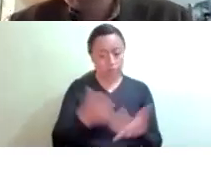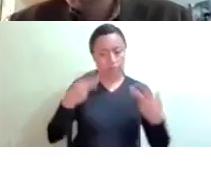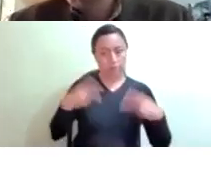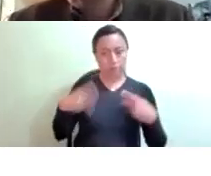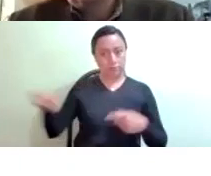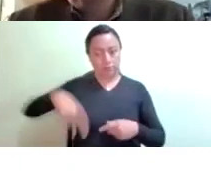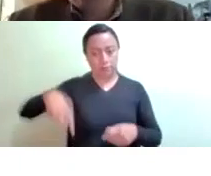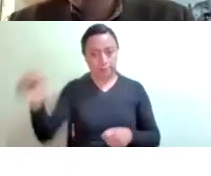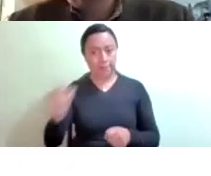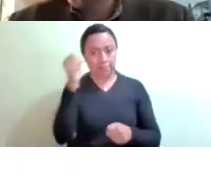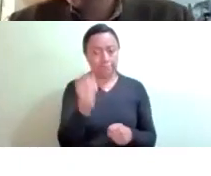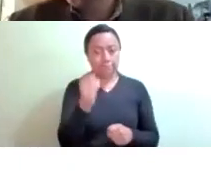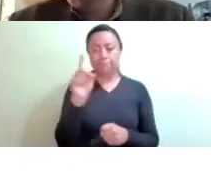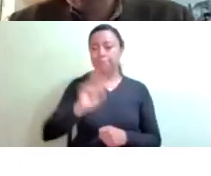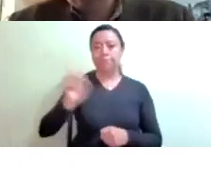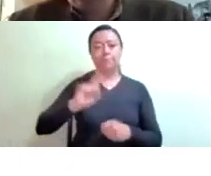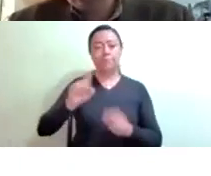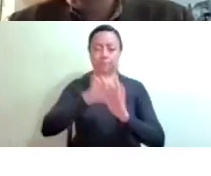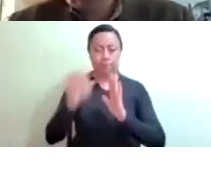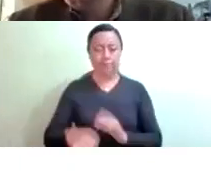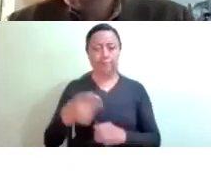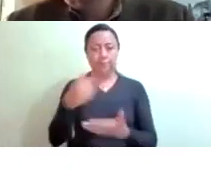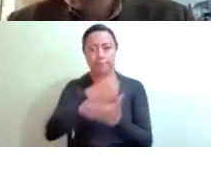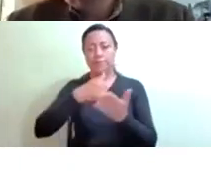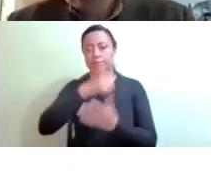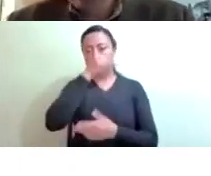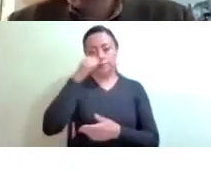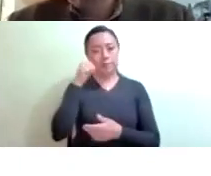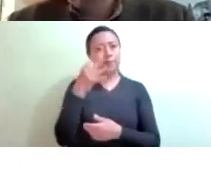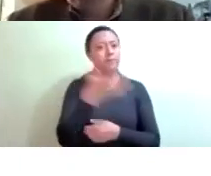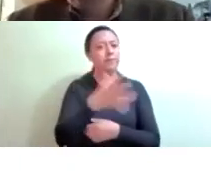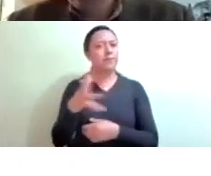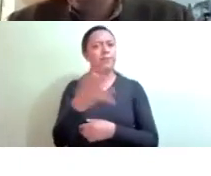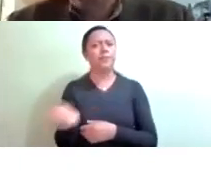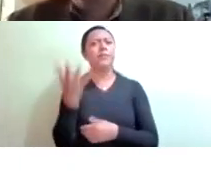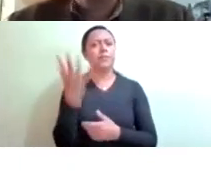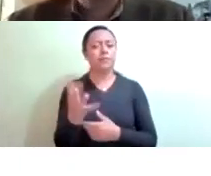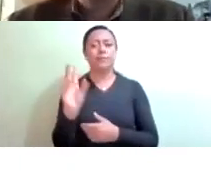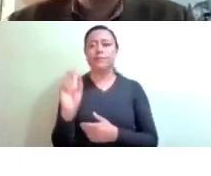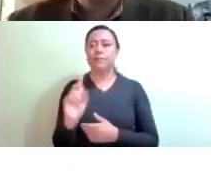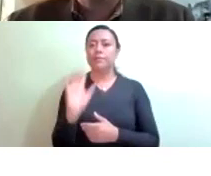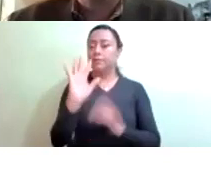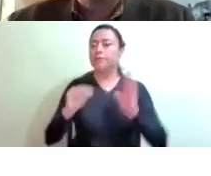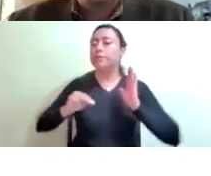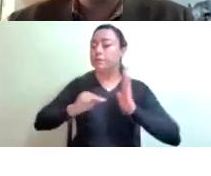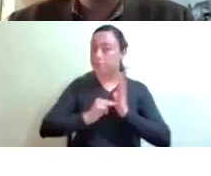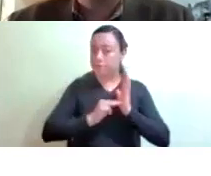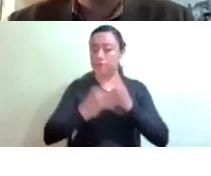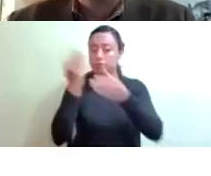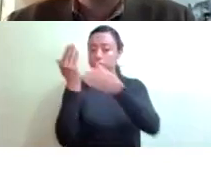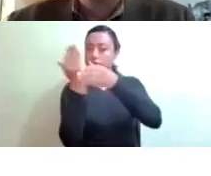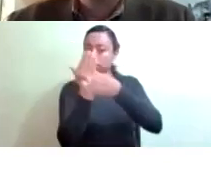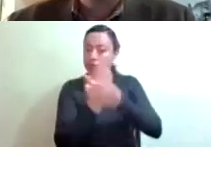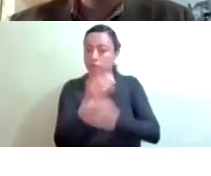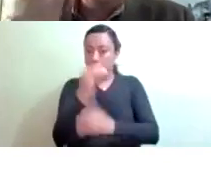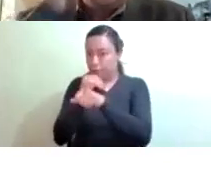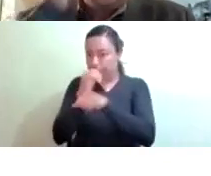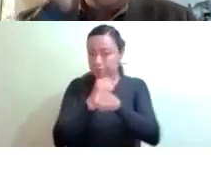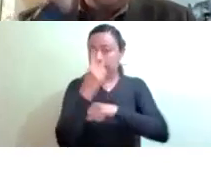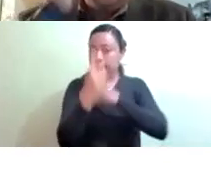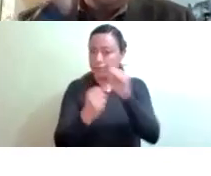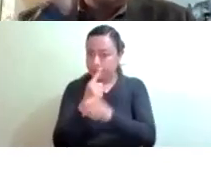detenidas, porque fíjense, en Juárez hay más o menos 35,000 carpetas de investigación al año. Quiere